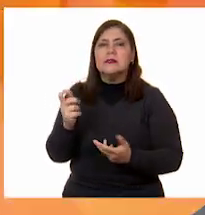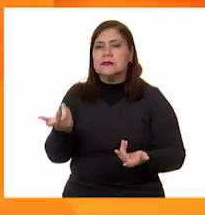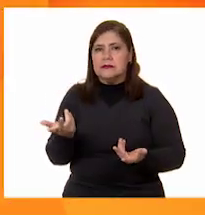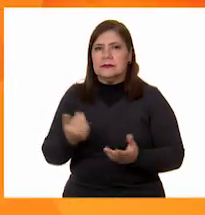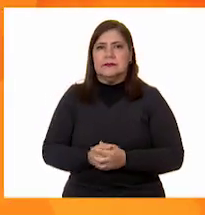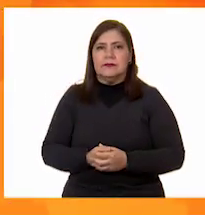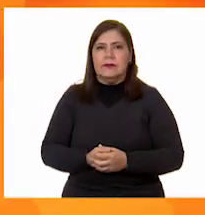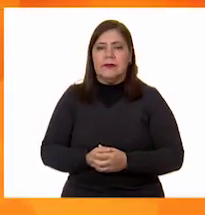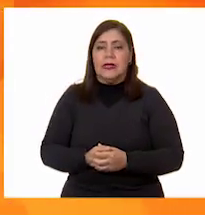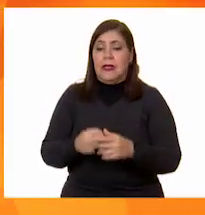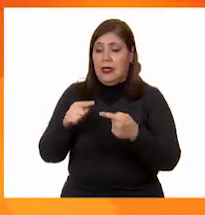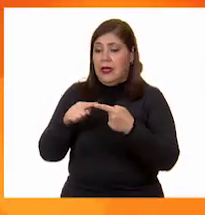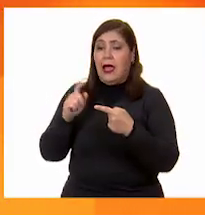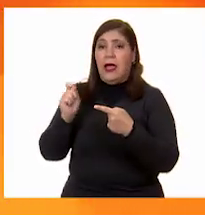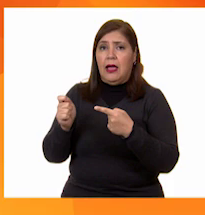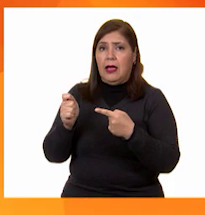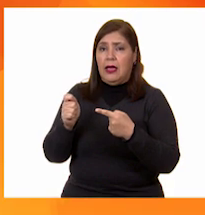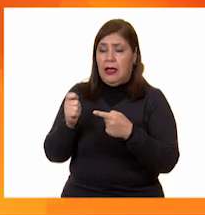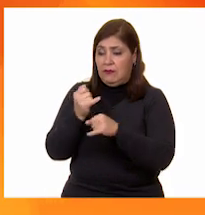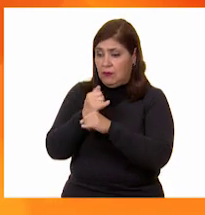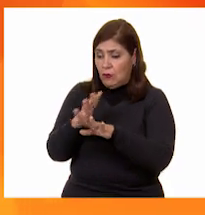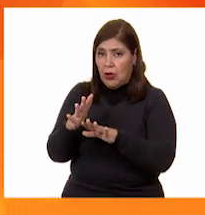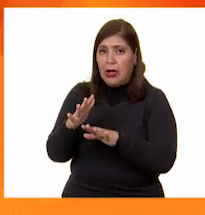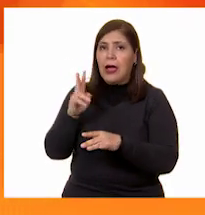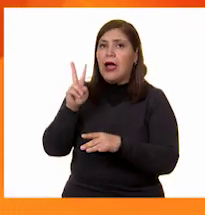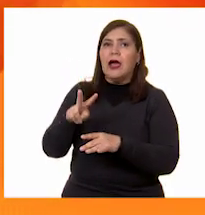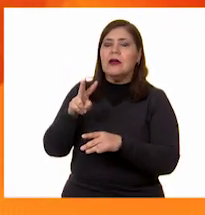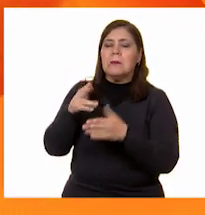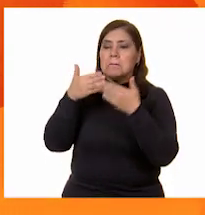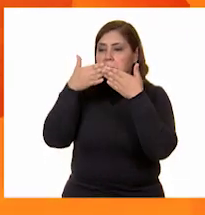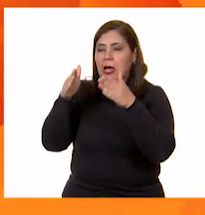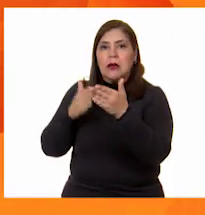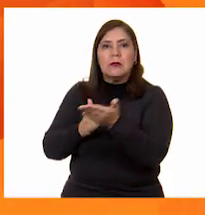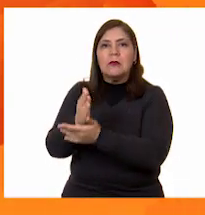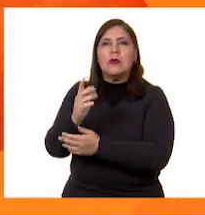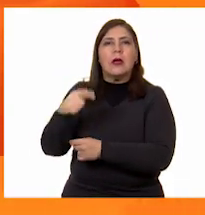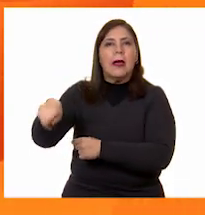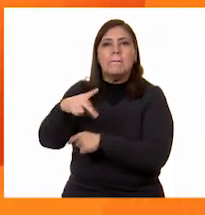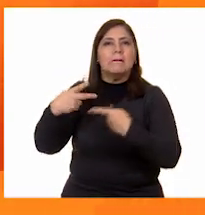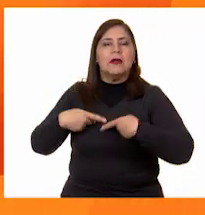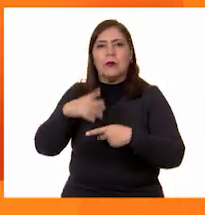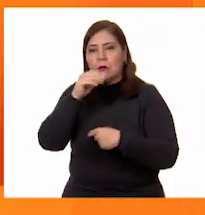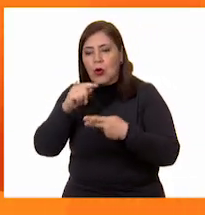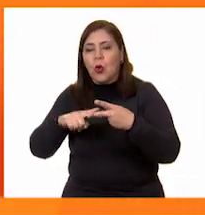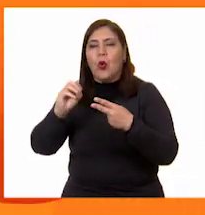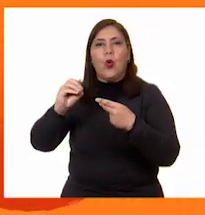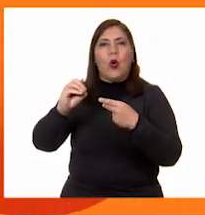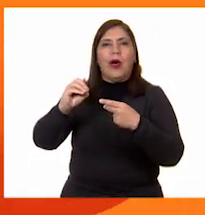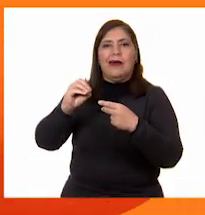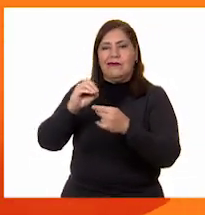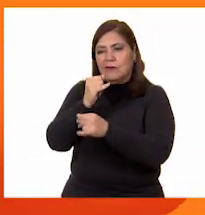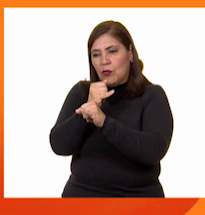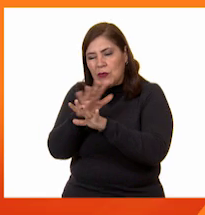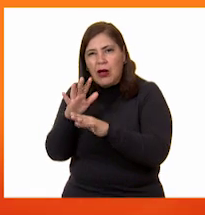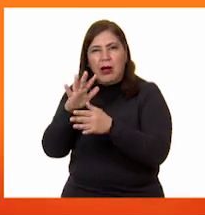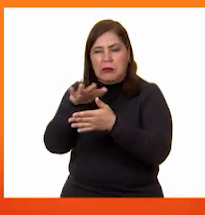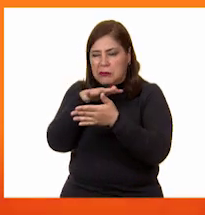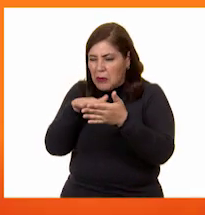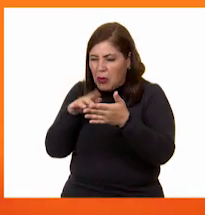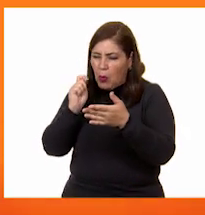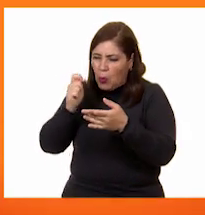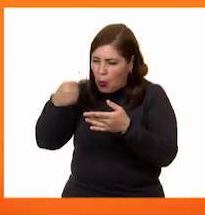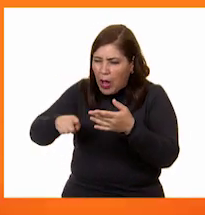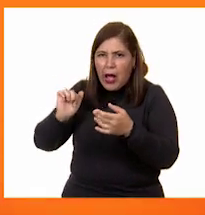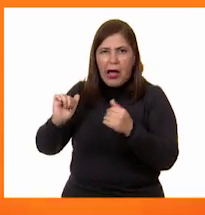que la información que se presenta carece de accesibilidad, la comprensión de información o alguna instrucción se